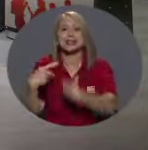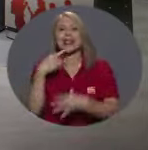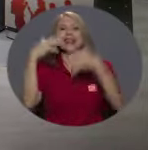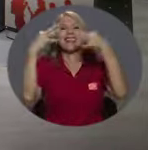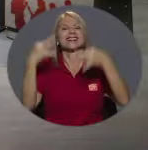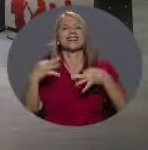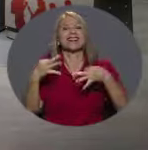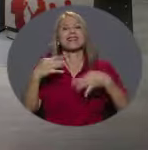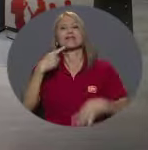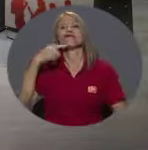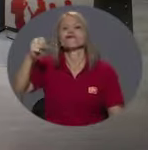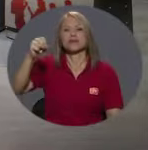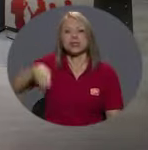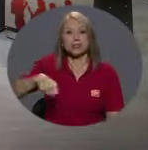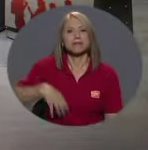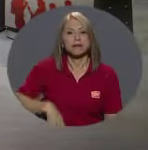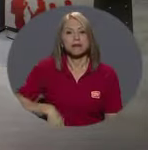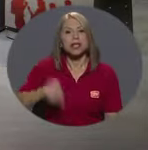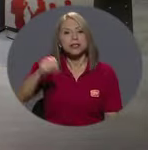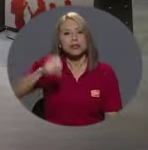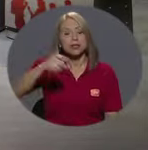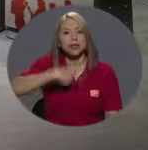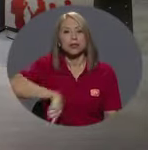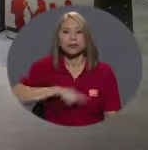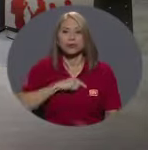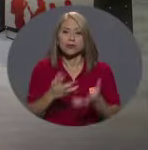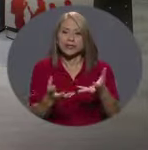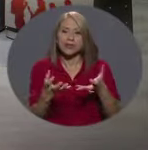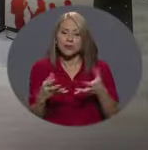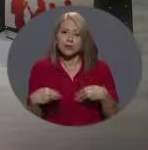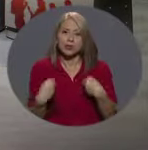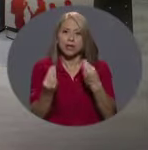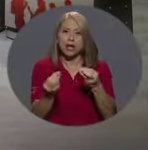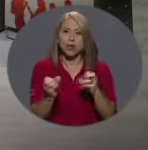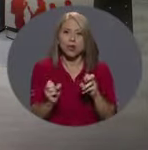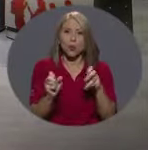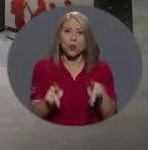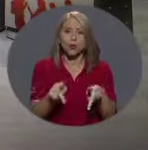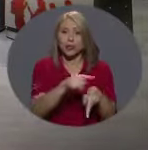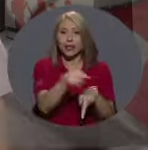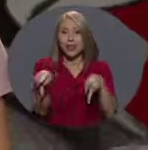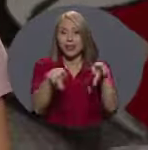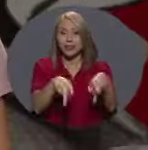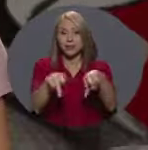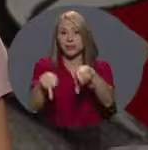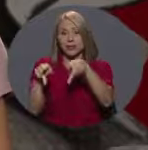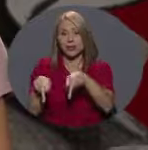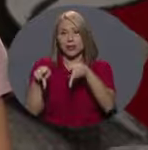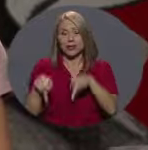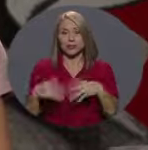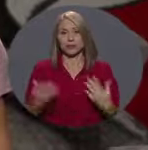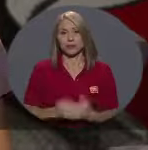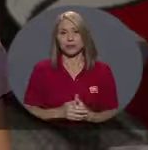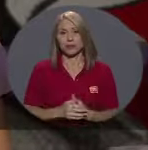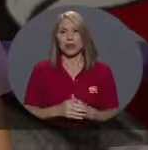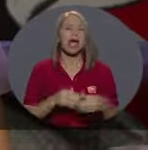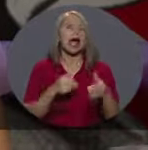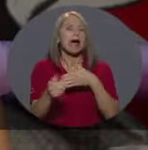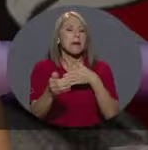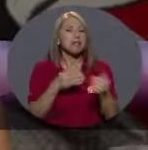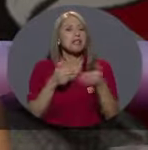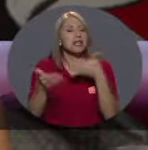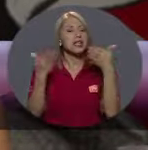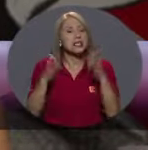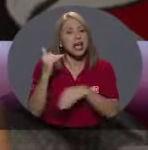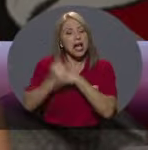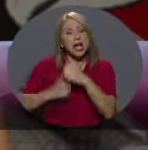sí, ¿verdad? Y decir, sí, queremos darle oportunidad a esta población y realmente, a pesar de los avances